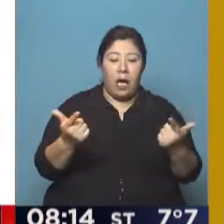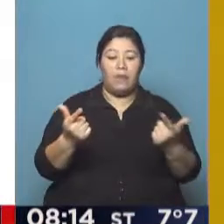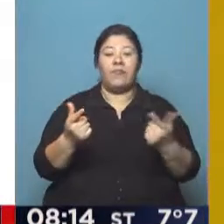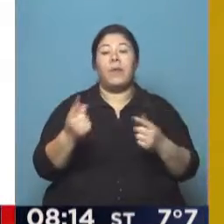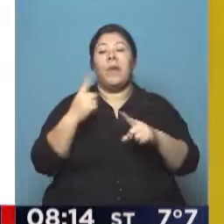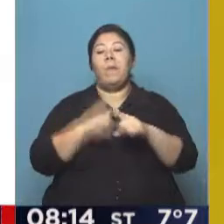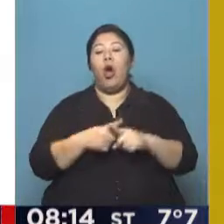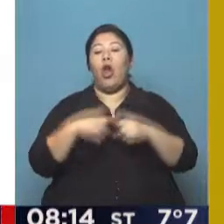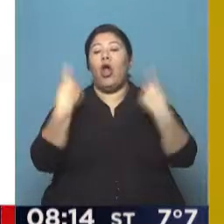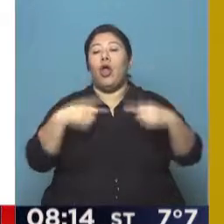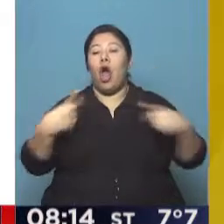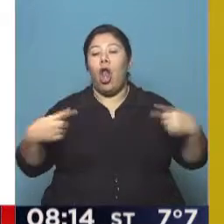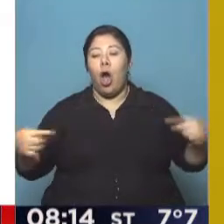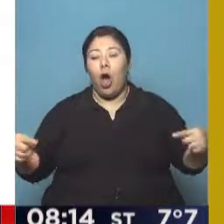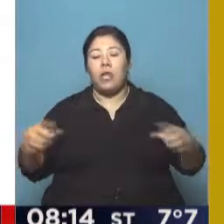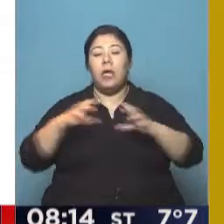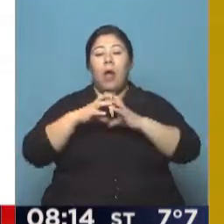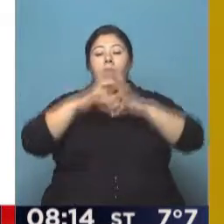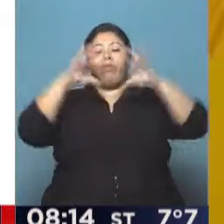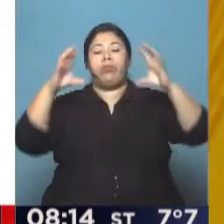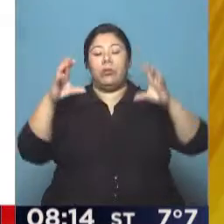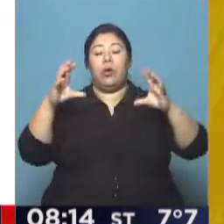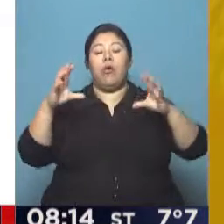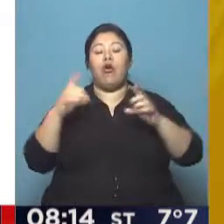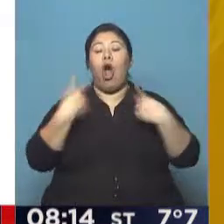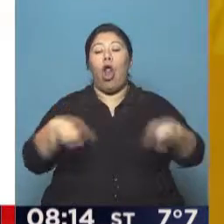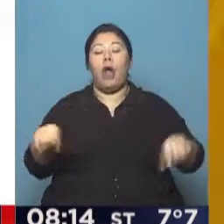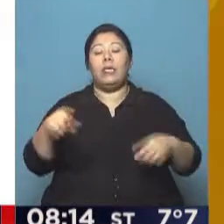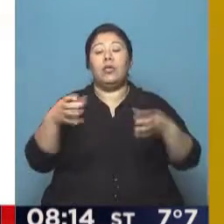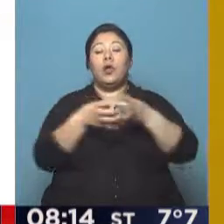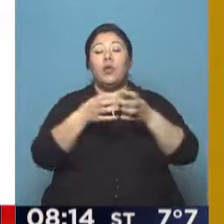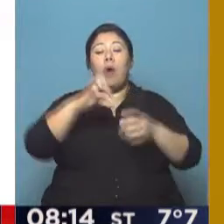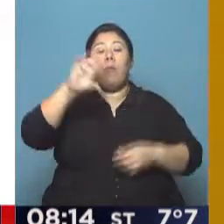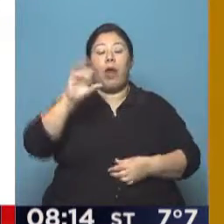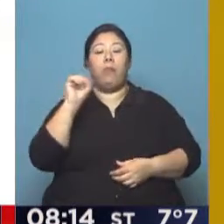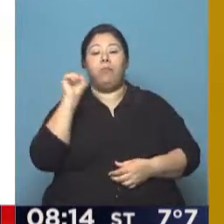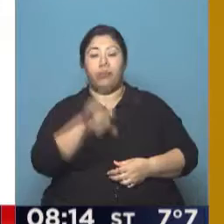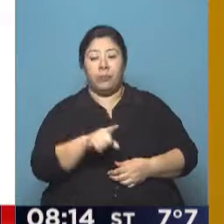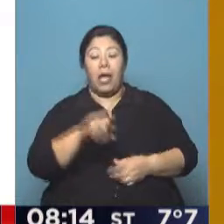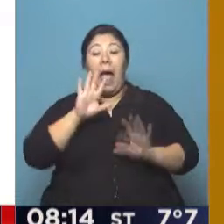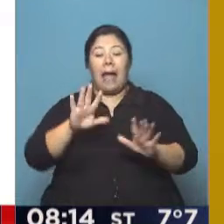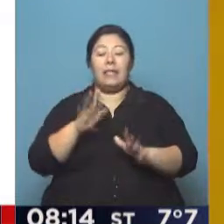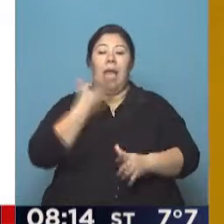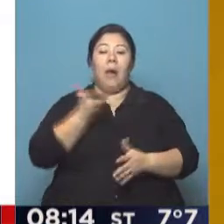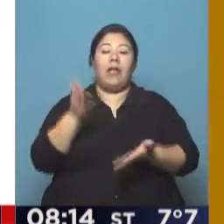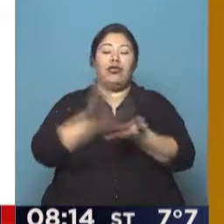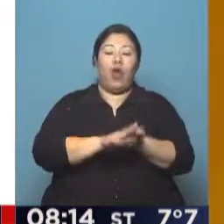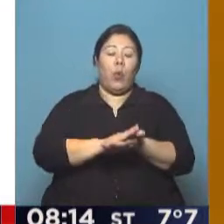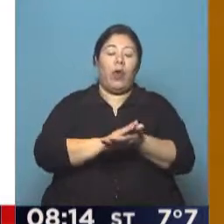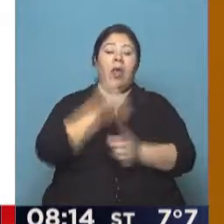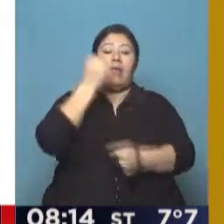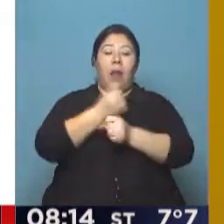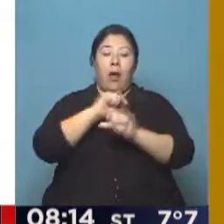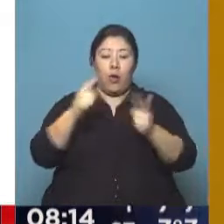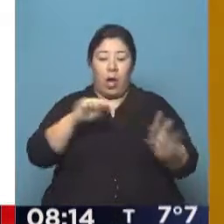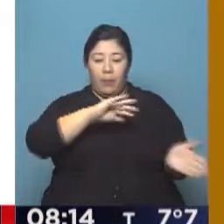PRO, los globos que utilizaron en campaña, de esta manera refleja el tema de la desocupación. También habla de la problemática de la leche, ¿no? Hay